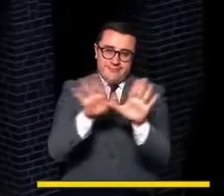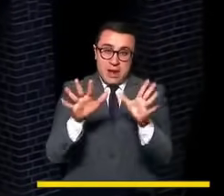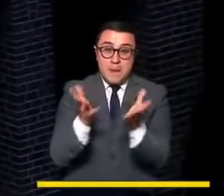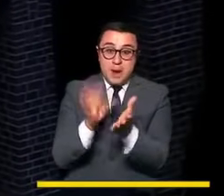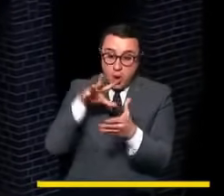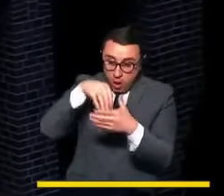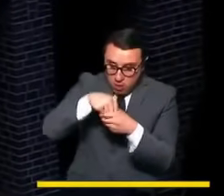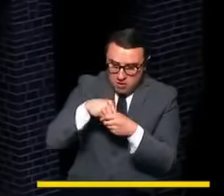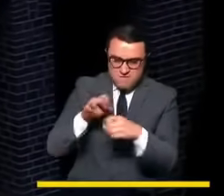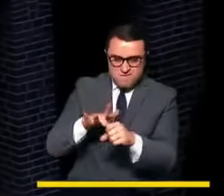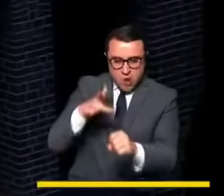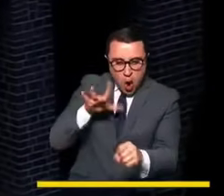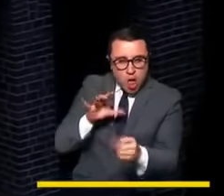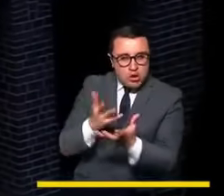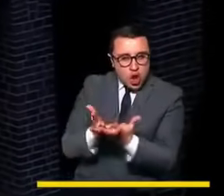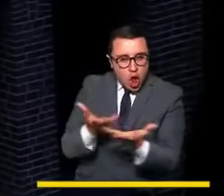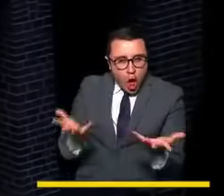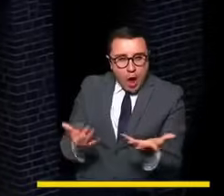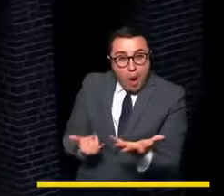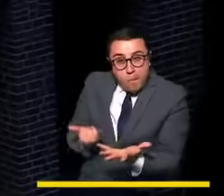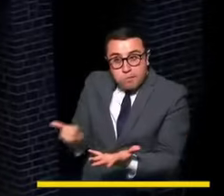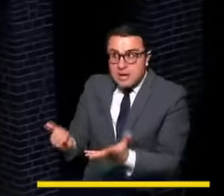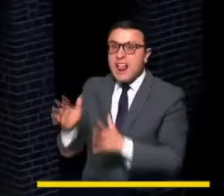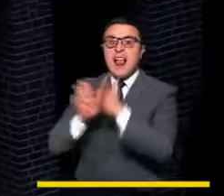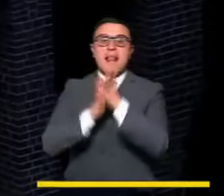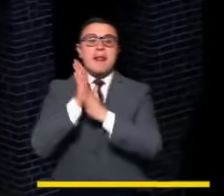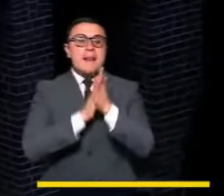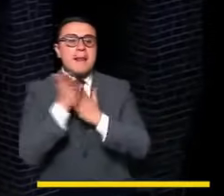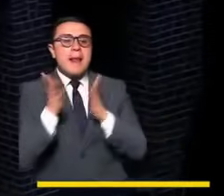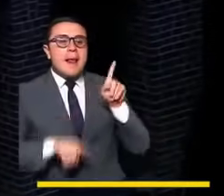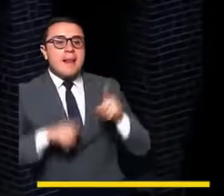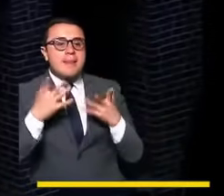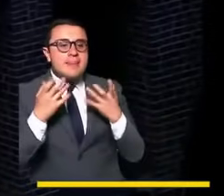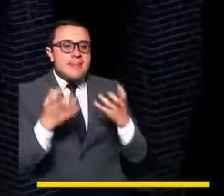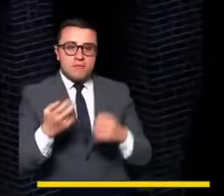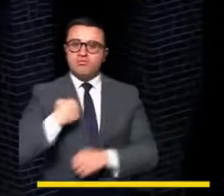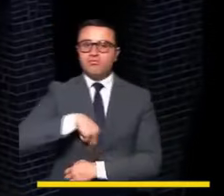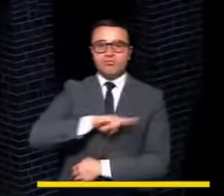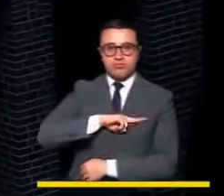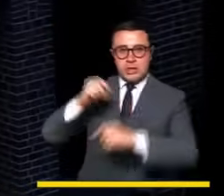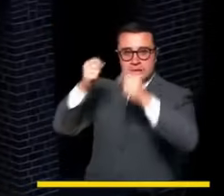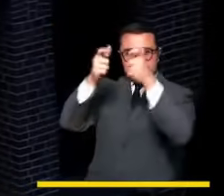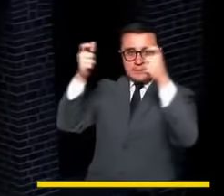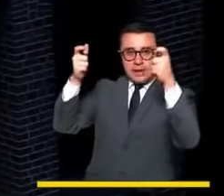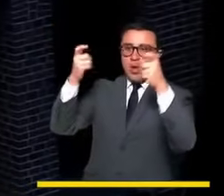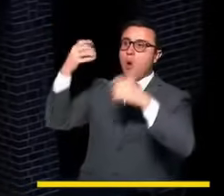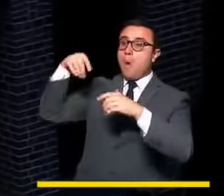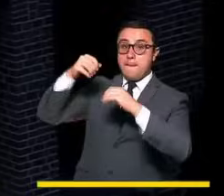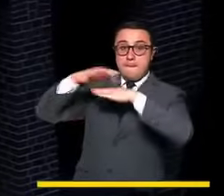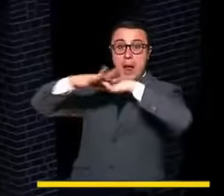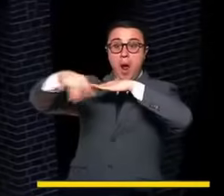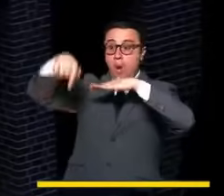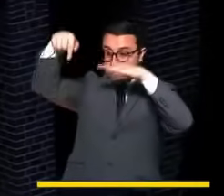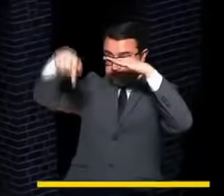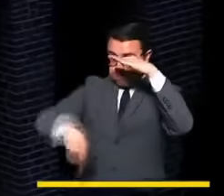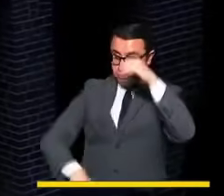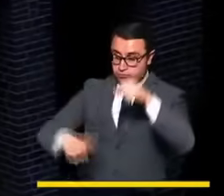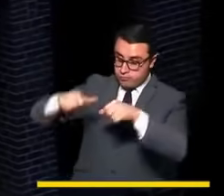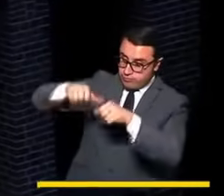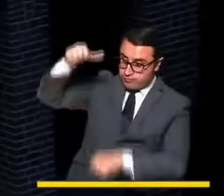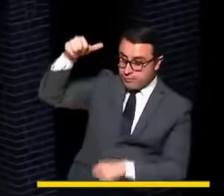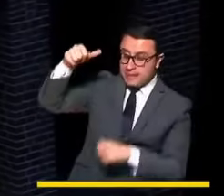codicia por tener el cargamento. Nosotros lo tenemos bajo control en el fondo del mar, 600